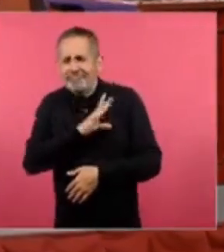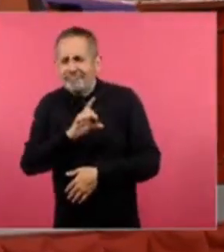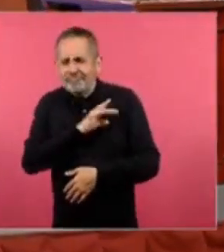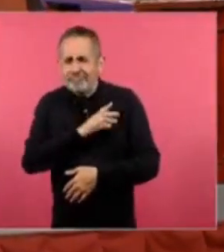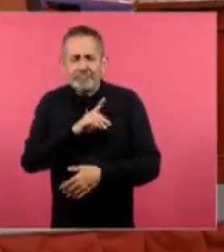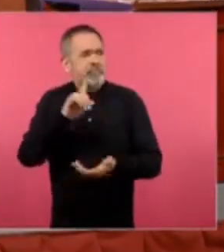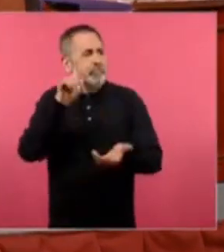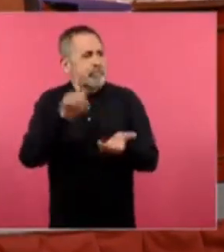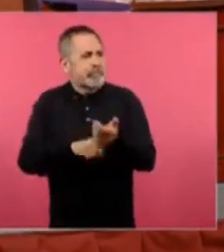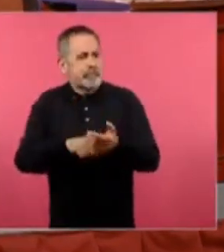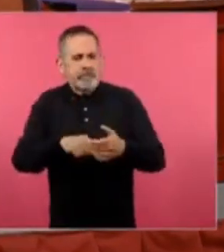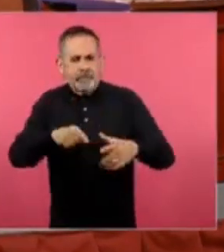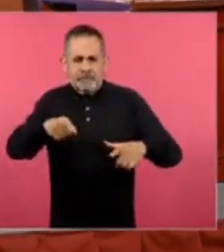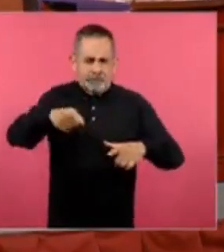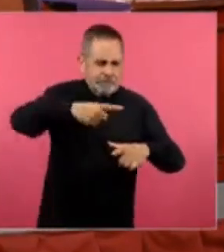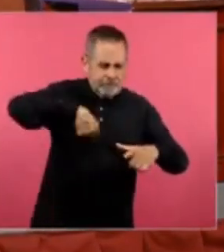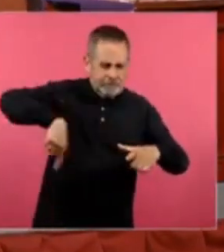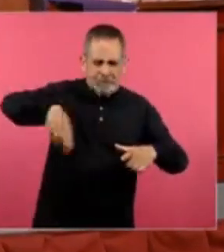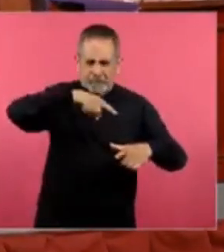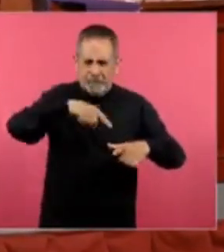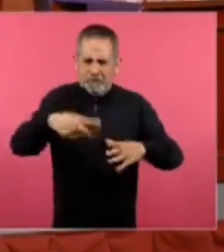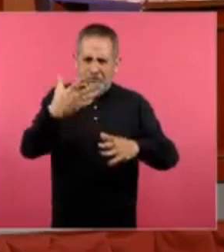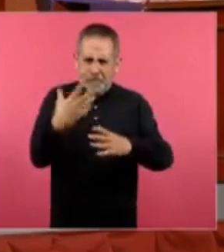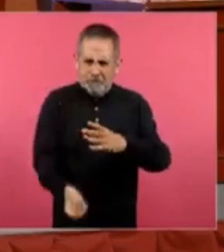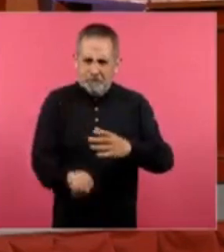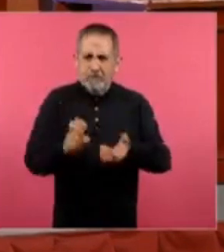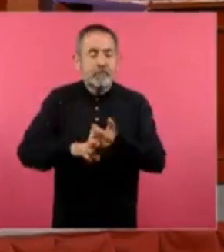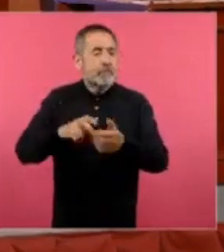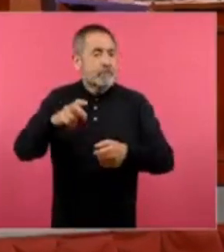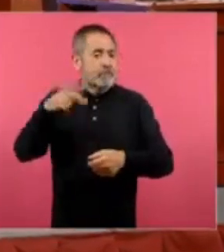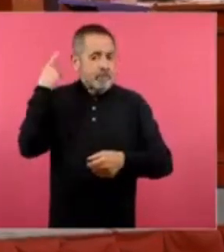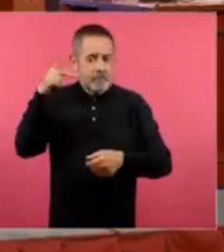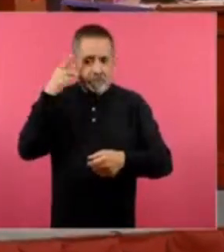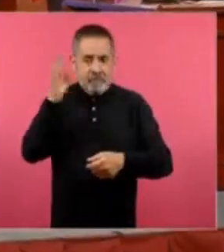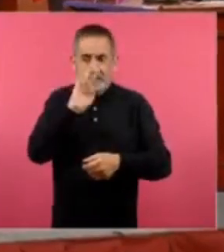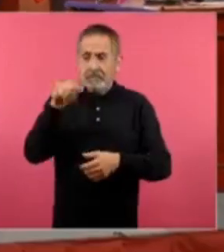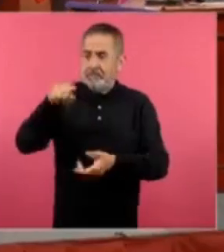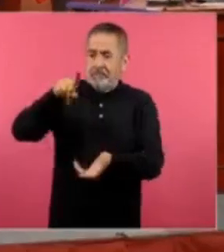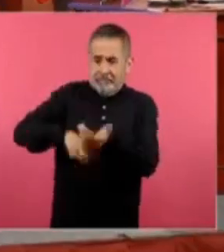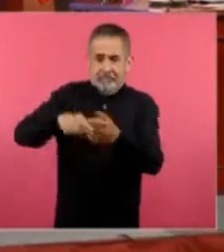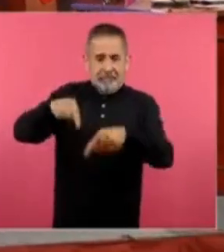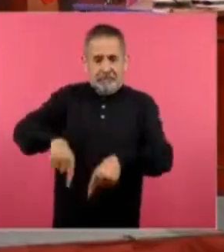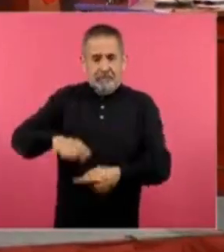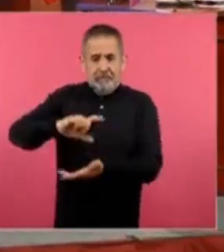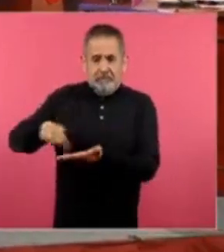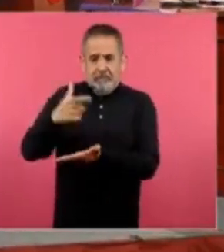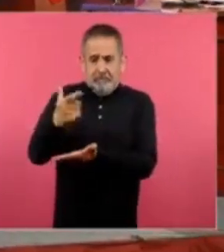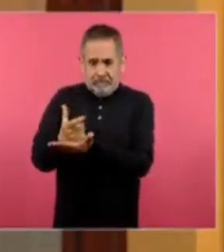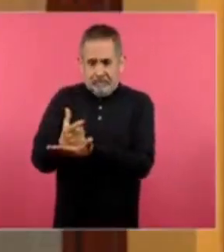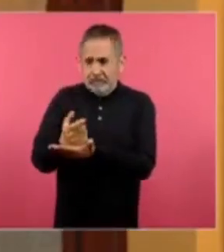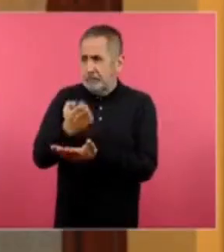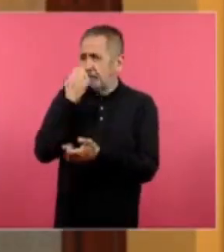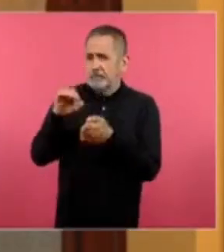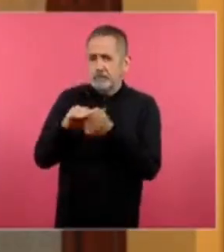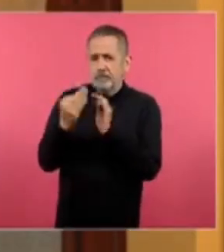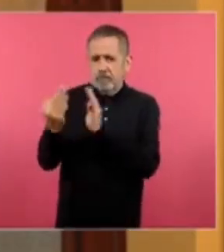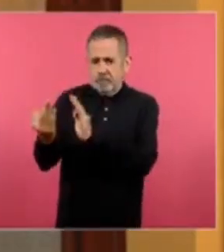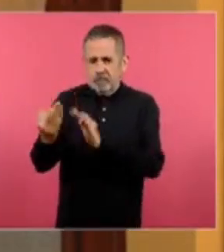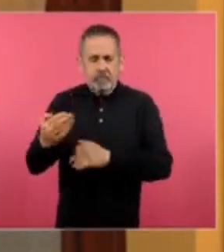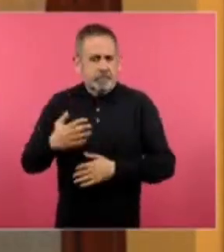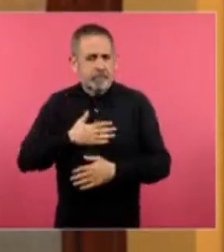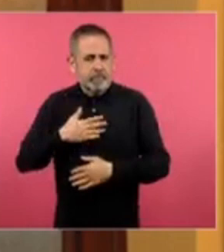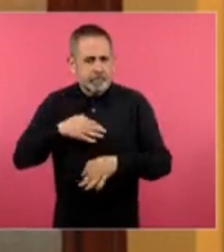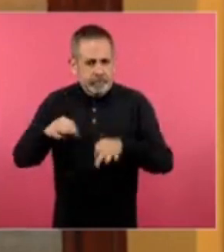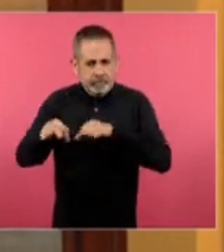un socavón en Puebla y tengo mucho miedo porque a lo mejor se abre aquí en Jalapa, donde en la Escuela Constitución estaba yo